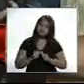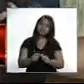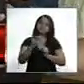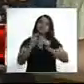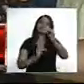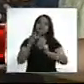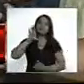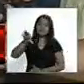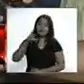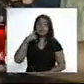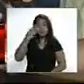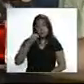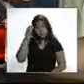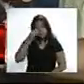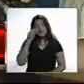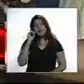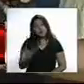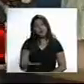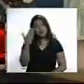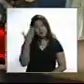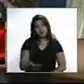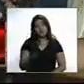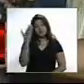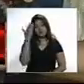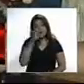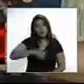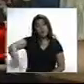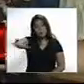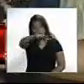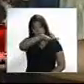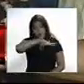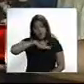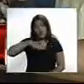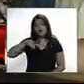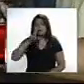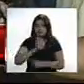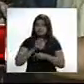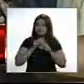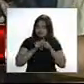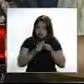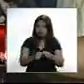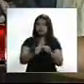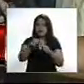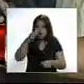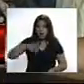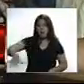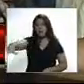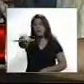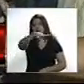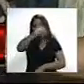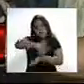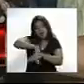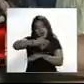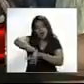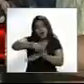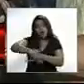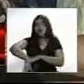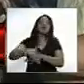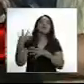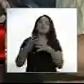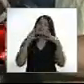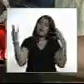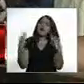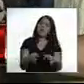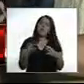patria. Y creo que eso es bien importante. El pueblo consecuente, el pueblo en la calle con toda